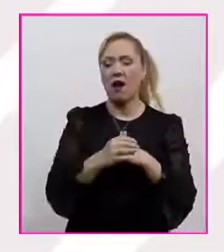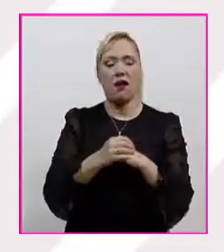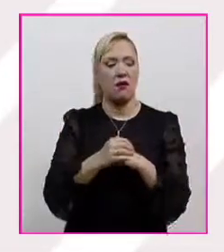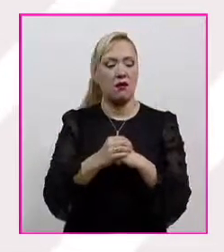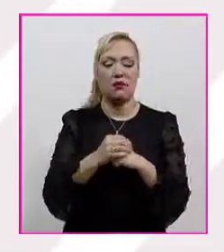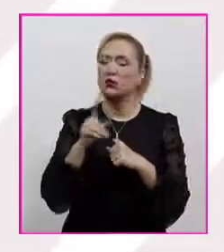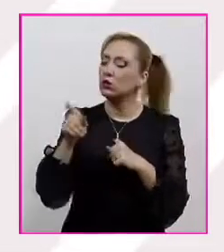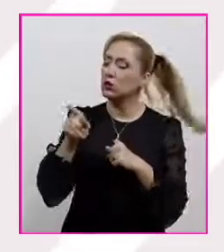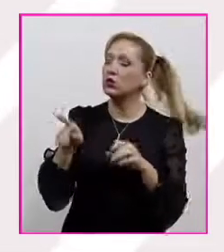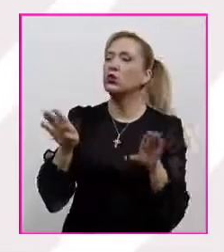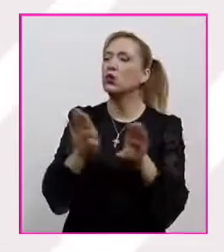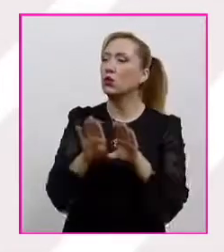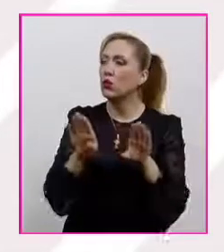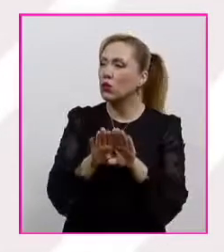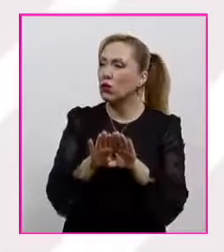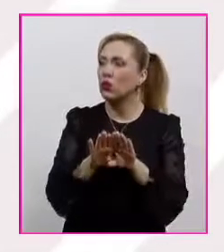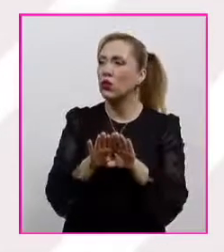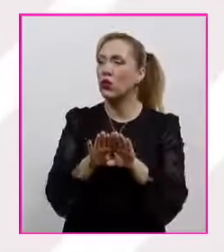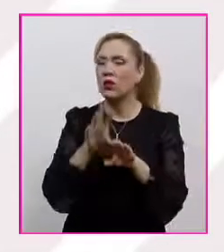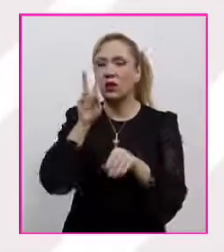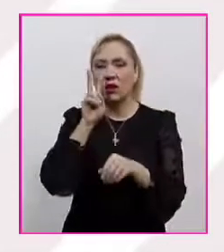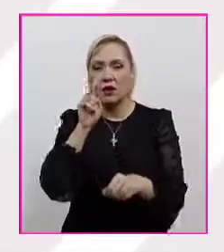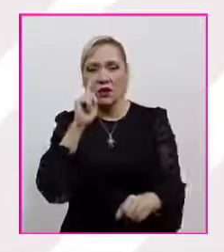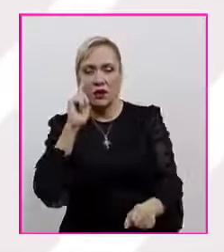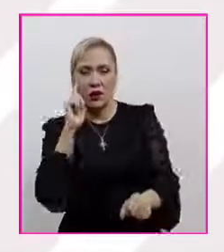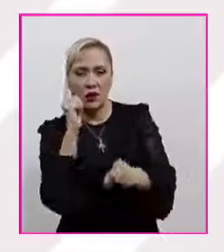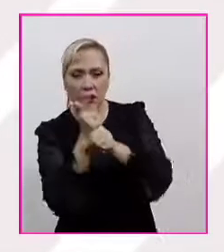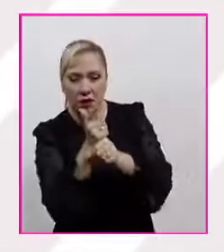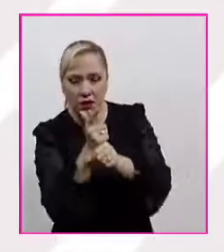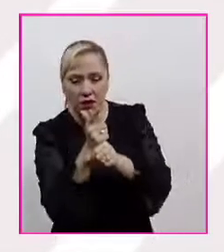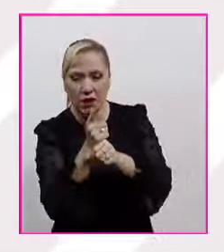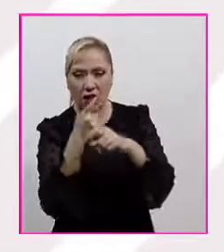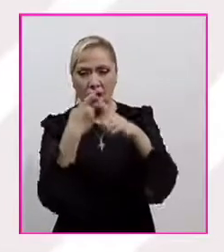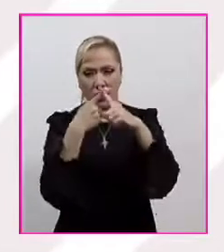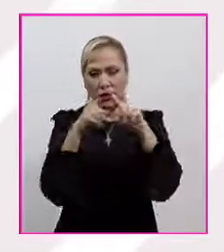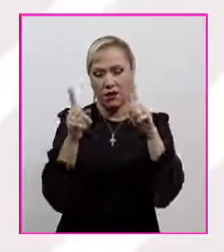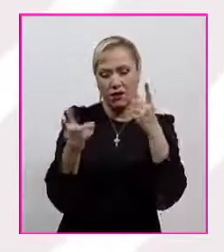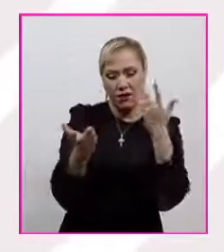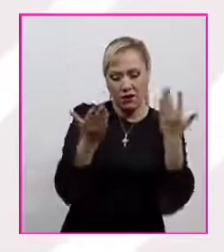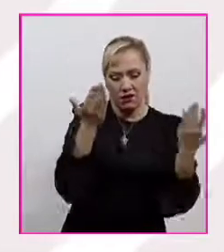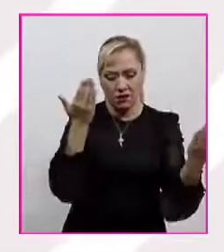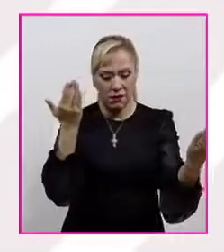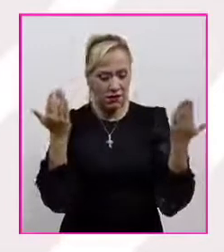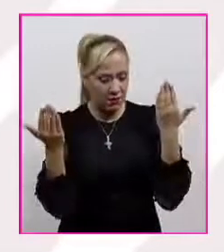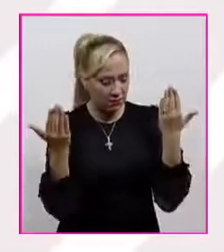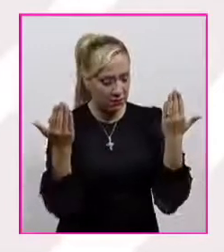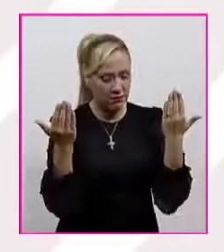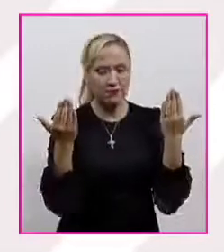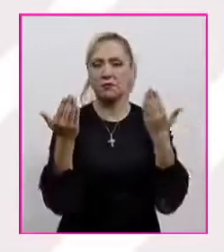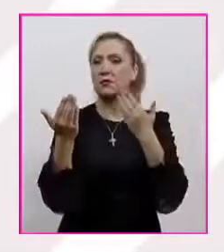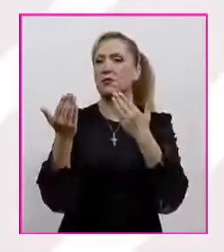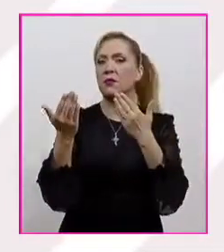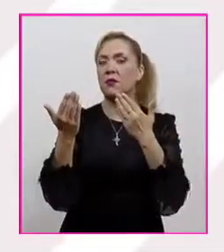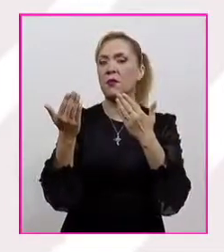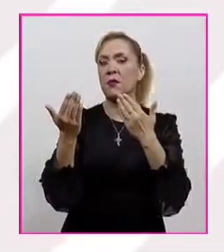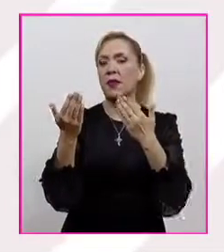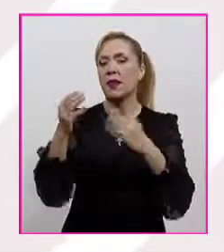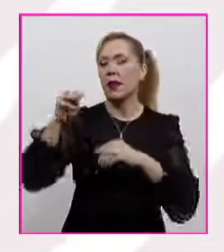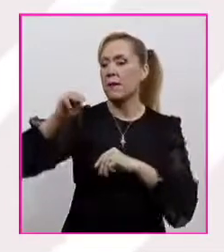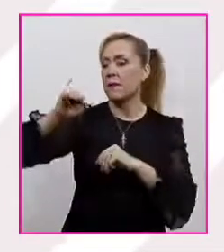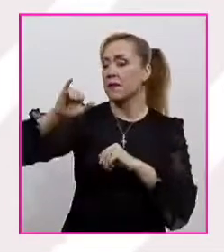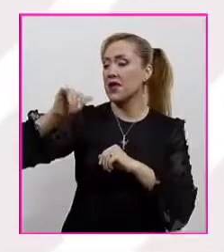¿Cómo podemos identificar, digamos, y diferenciar esto que decía yo? ¿Cómo vemos la migración desde